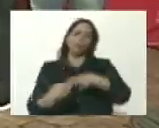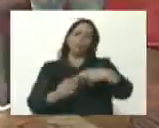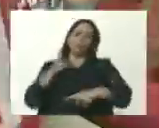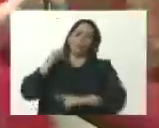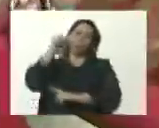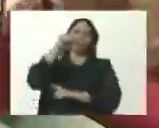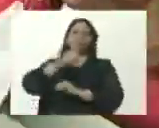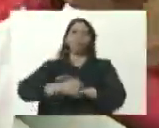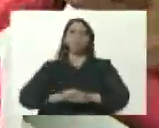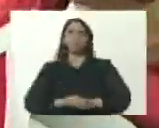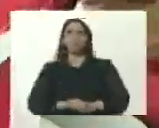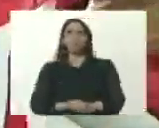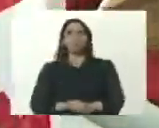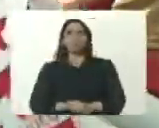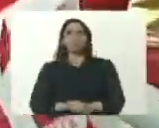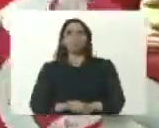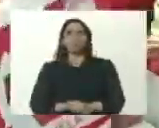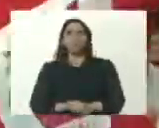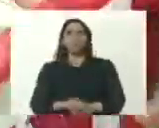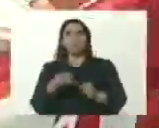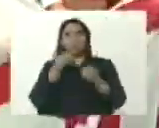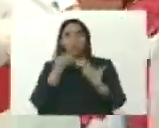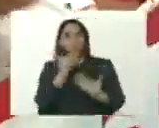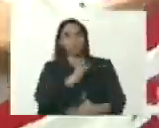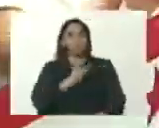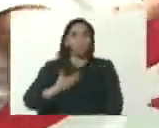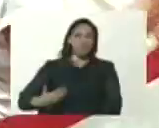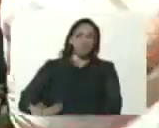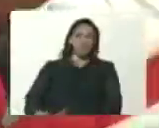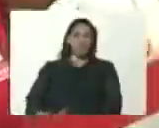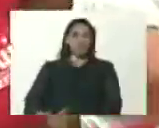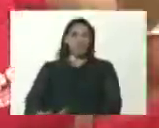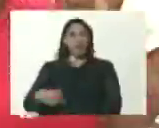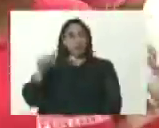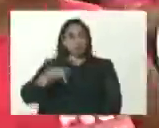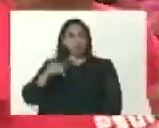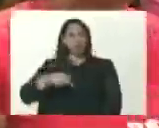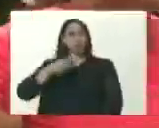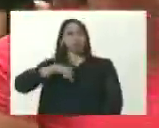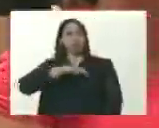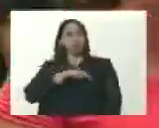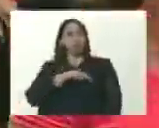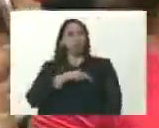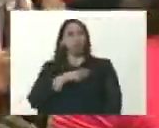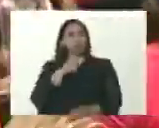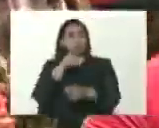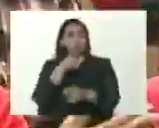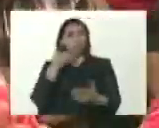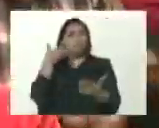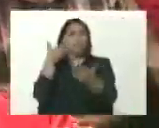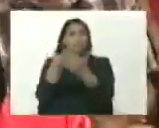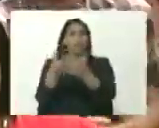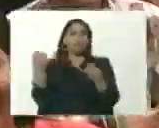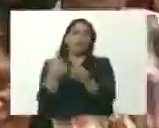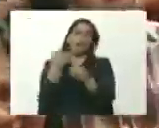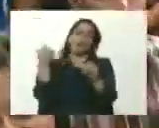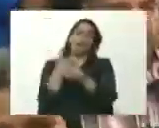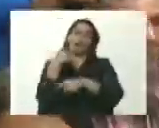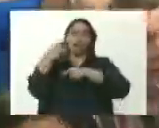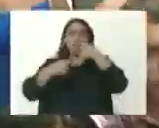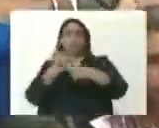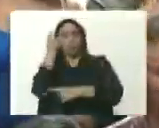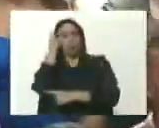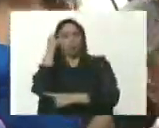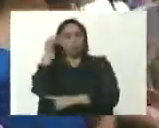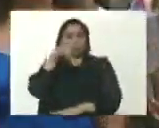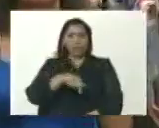revolucionarias. Bueno, presidente, aquí estamos, como usted lo pidió, trabajando día a día. Aquí está